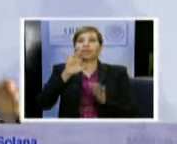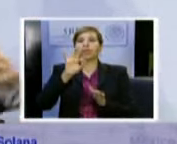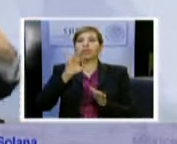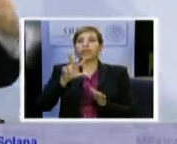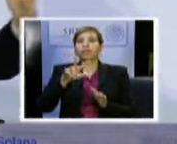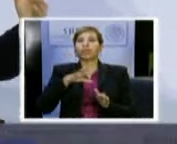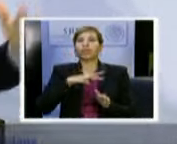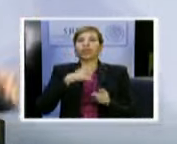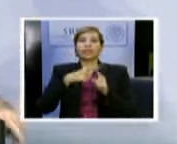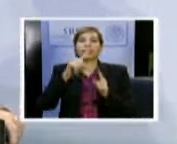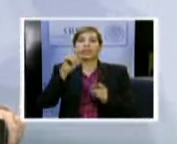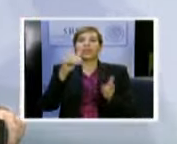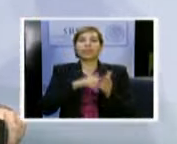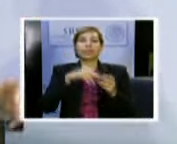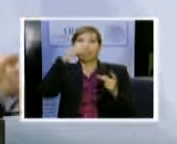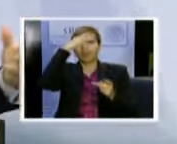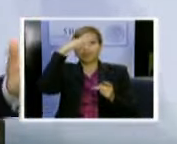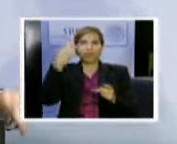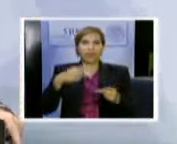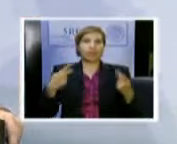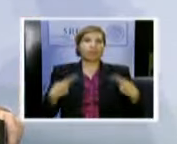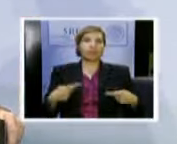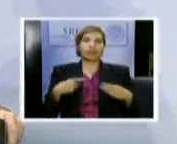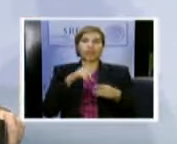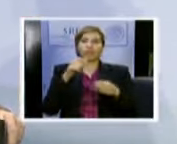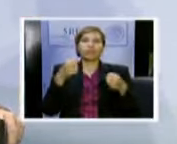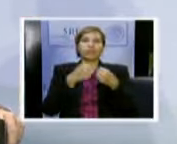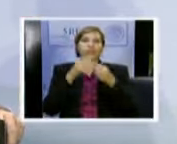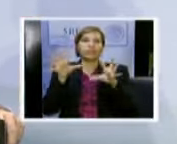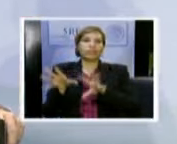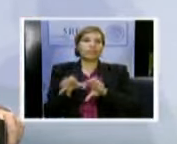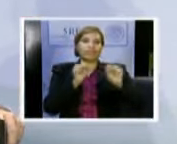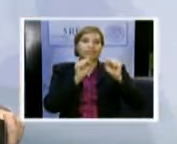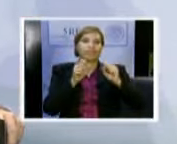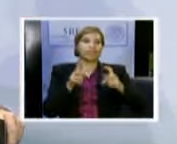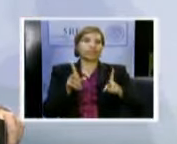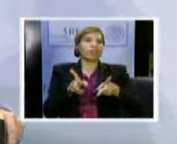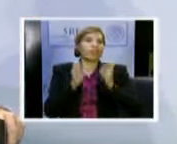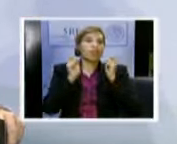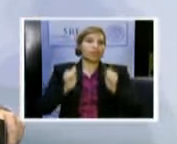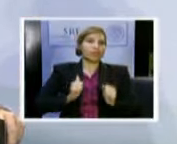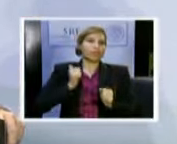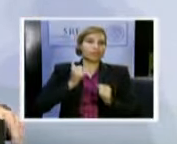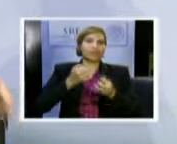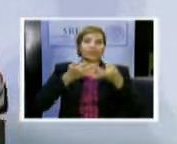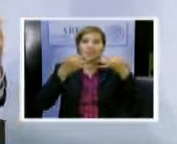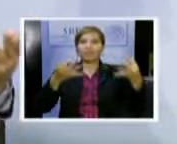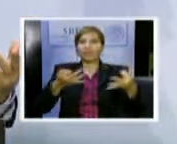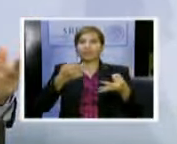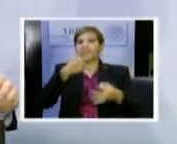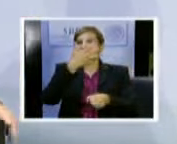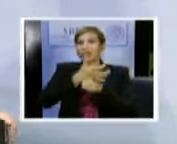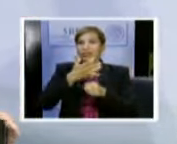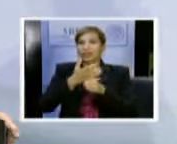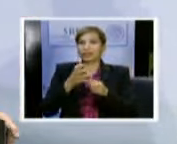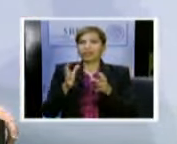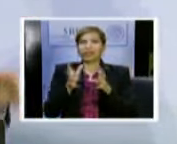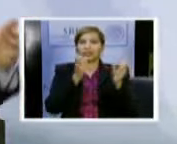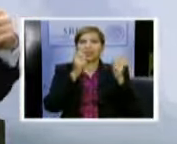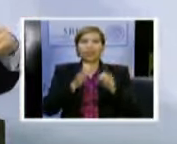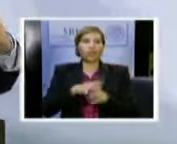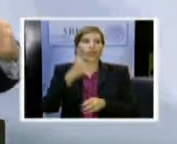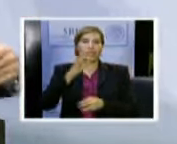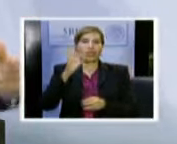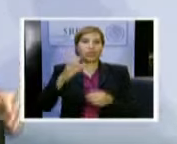100,000 mexicanos que vivían en esa parte que pasó a ser territorio americano, representaba el 4% de